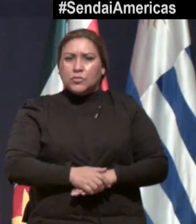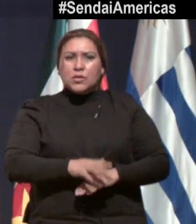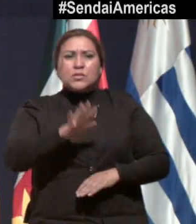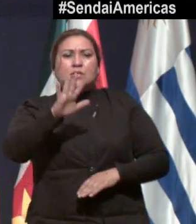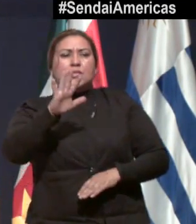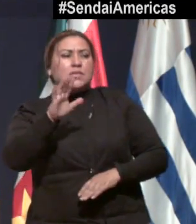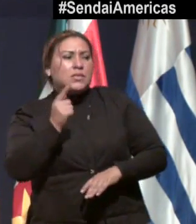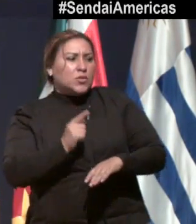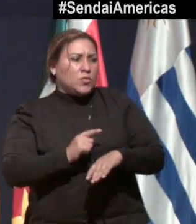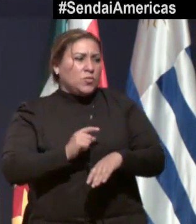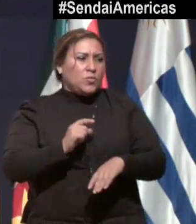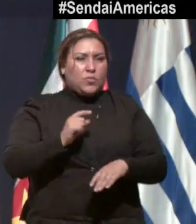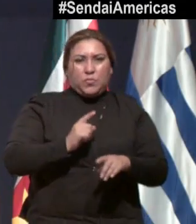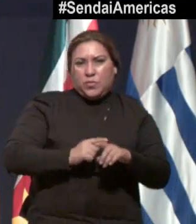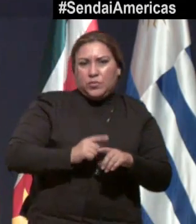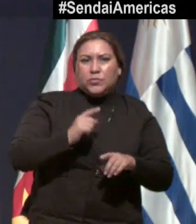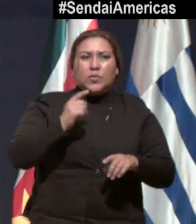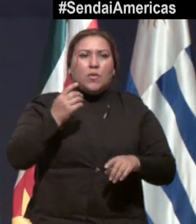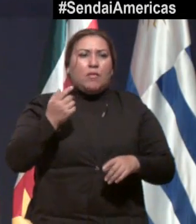5 minutos,